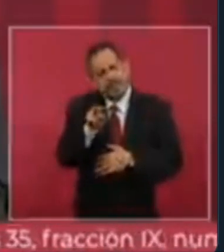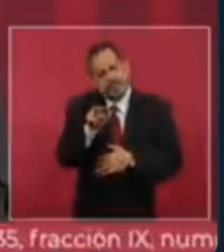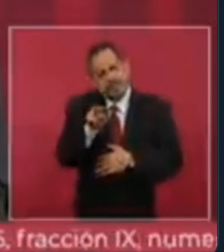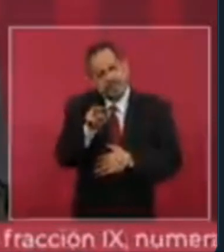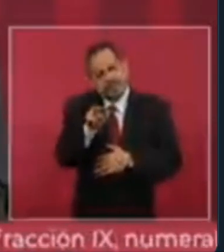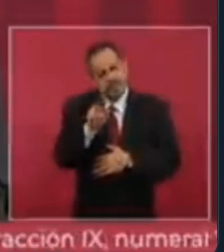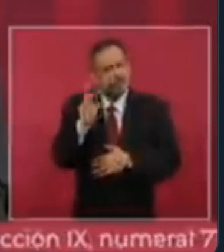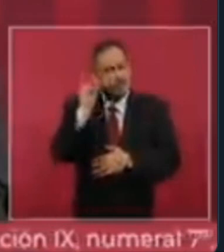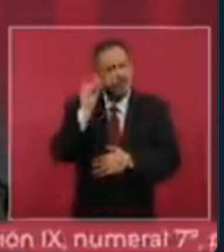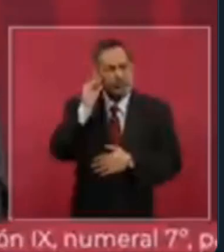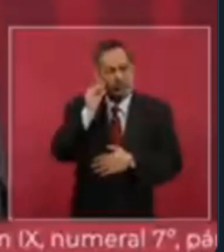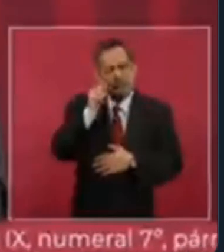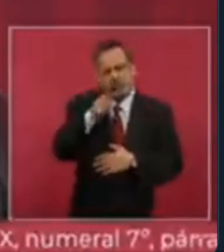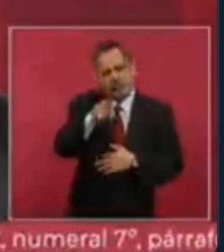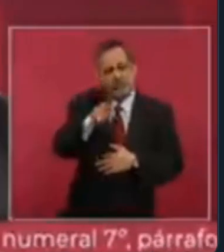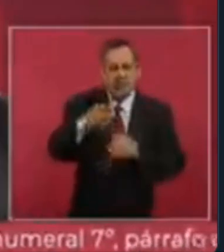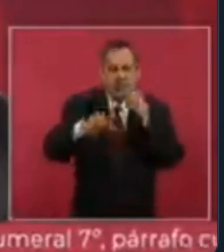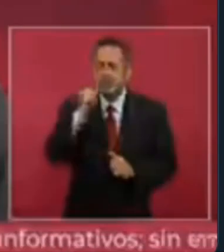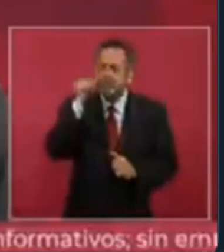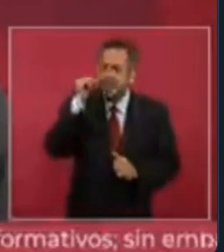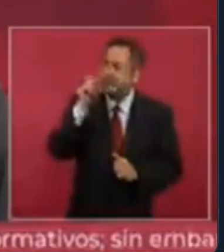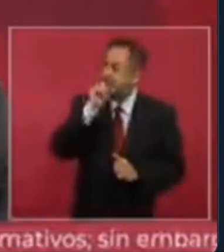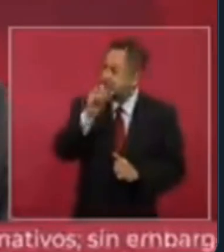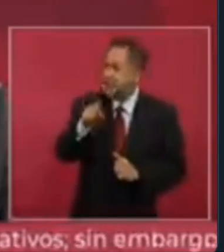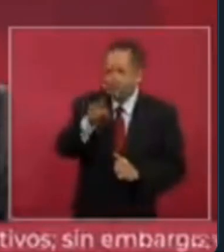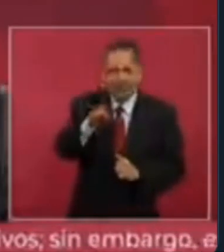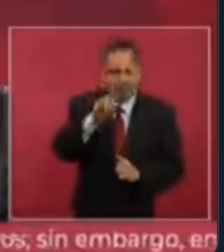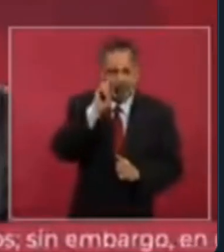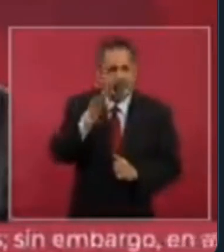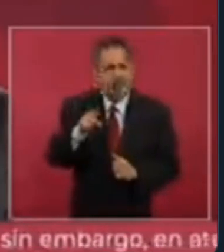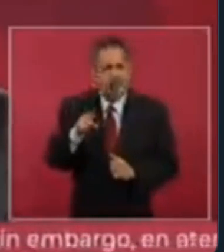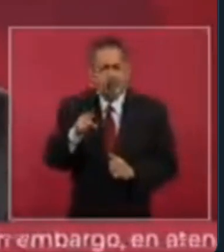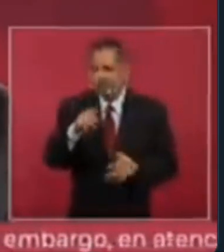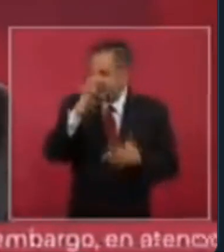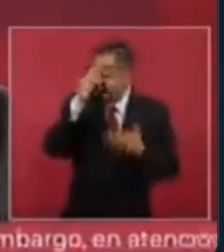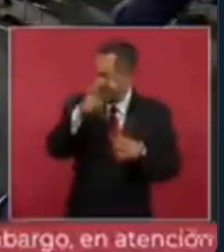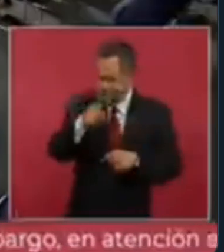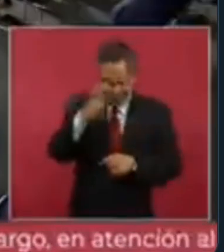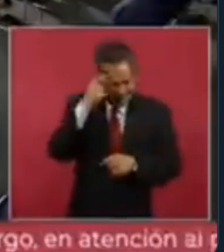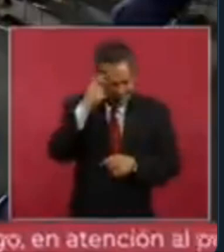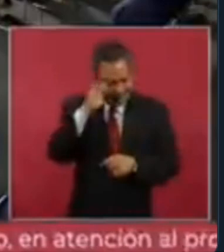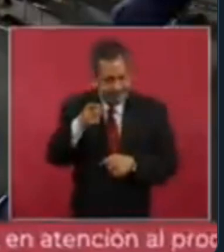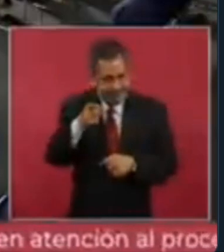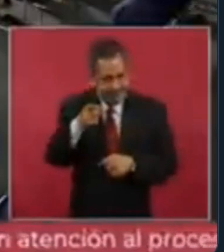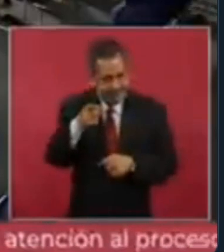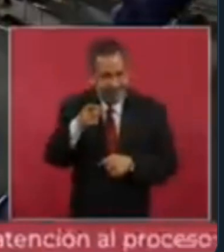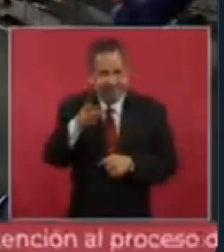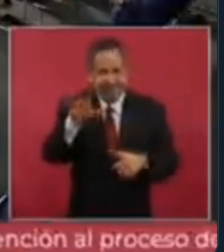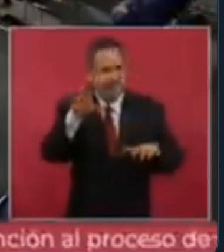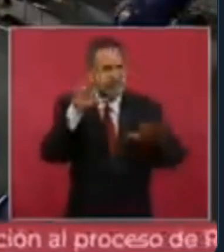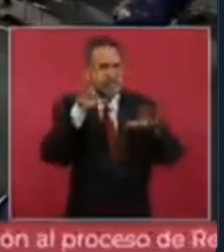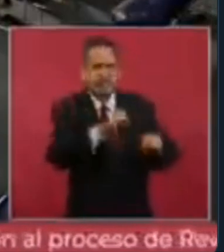muy rápidamente, amigos y amigas. Está lloviendo, no sé por qué